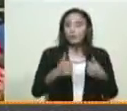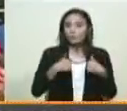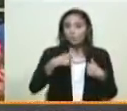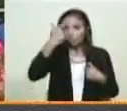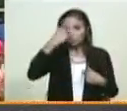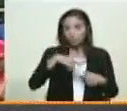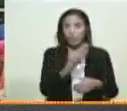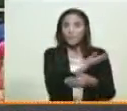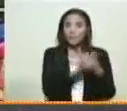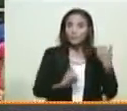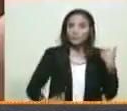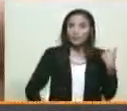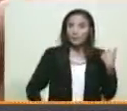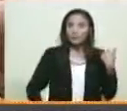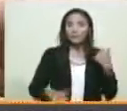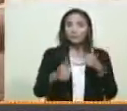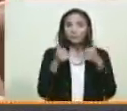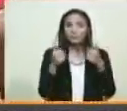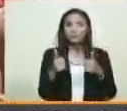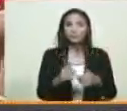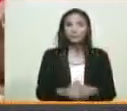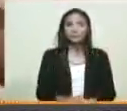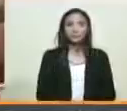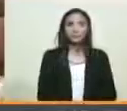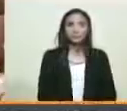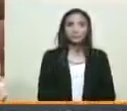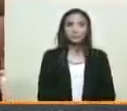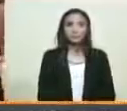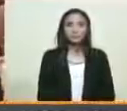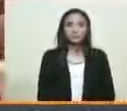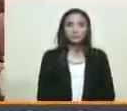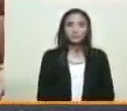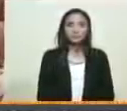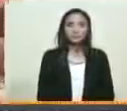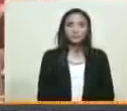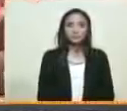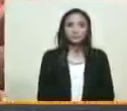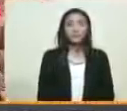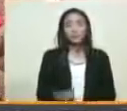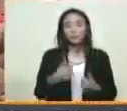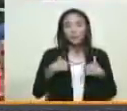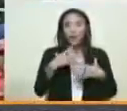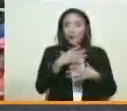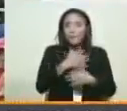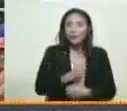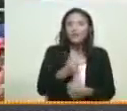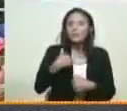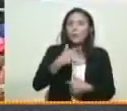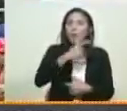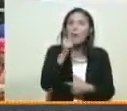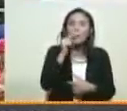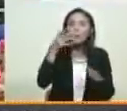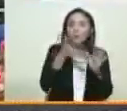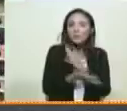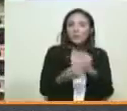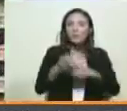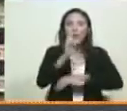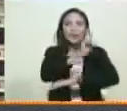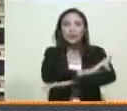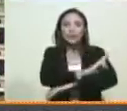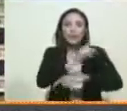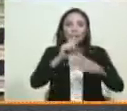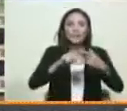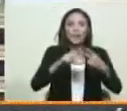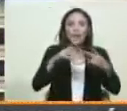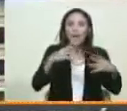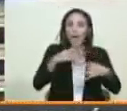pueblo. Soy pueblo presidente, soy presidente esperanza, soy presidente rebelde, soy